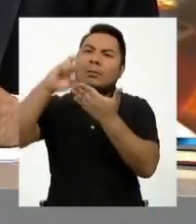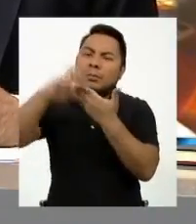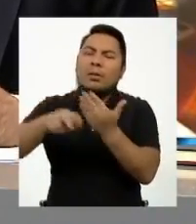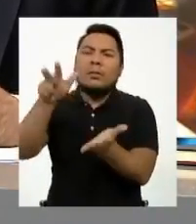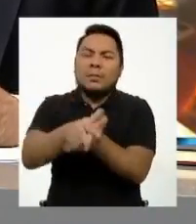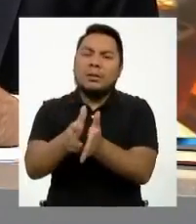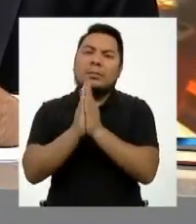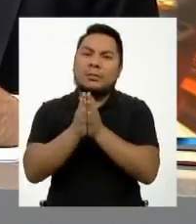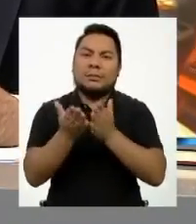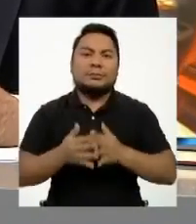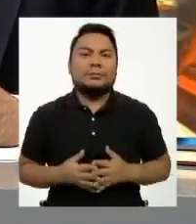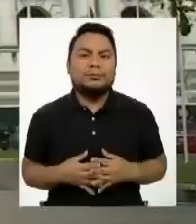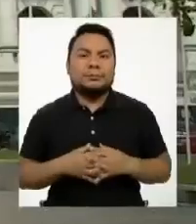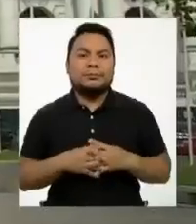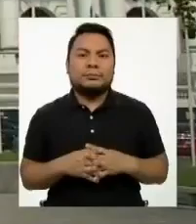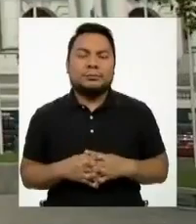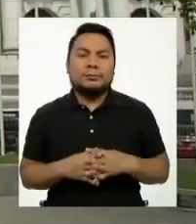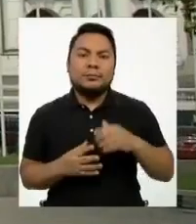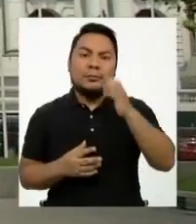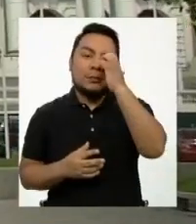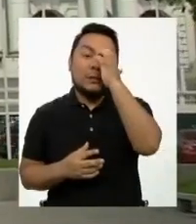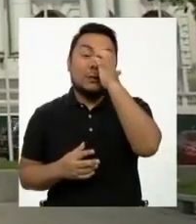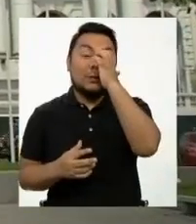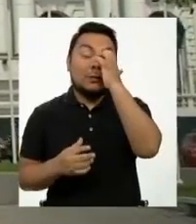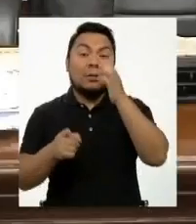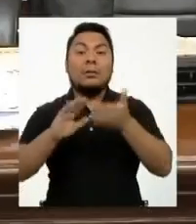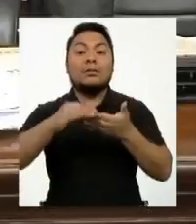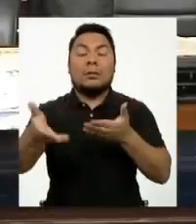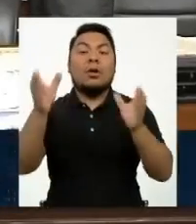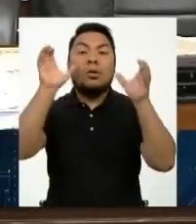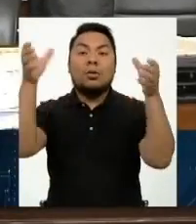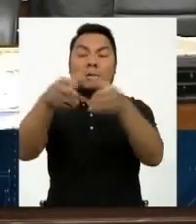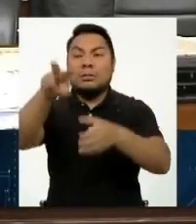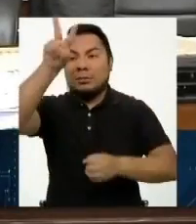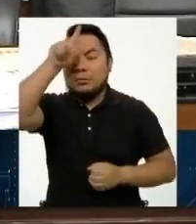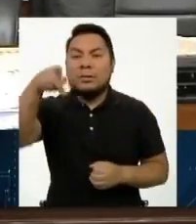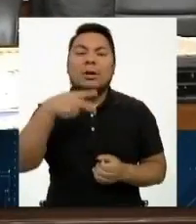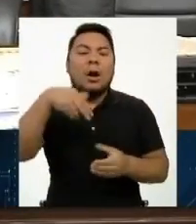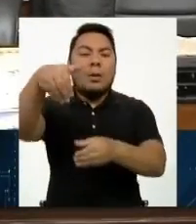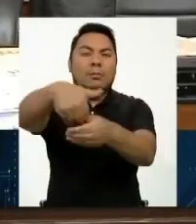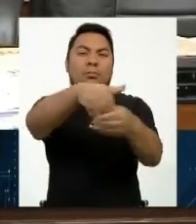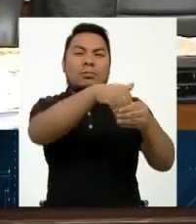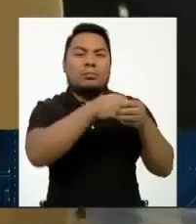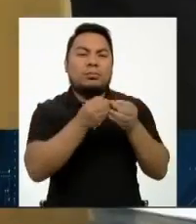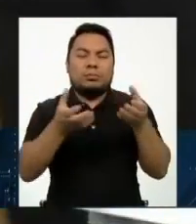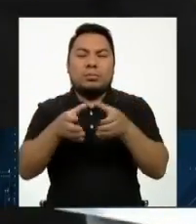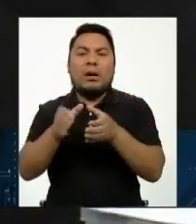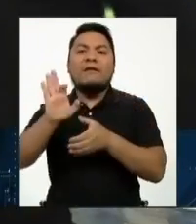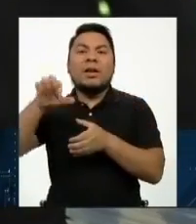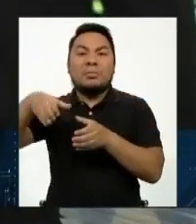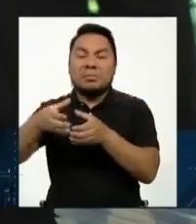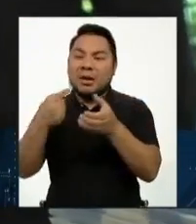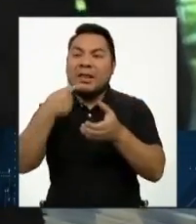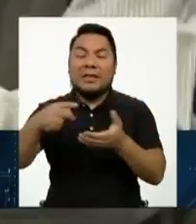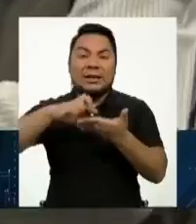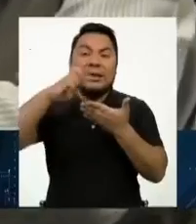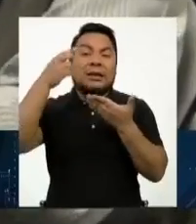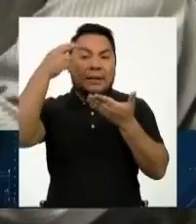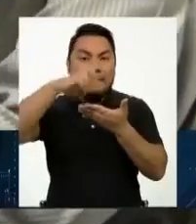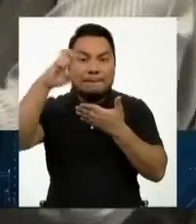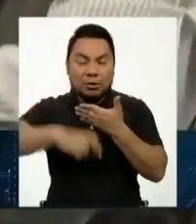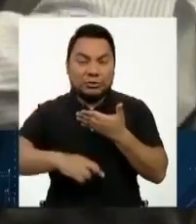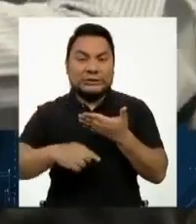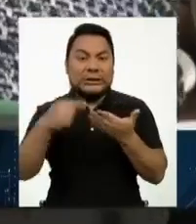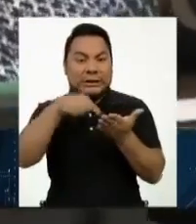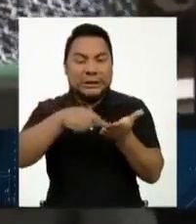demonizar al sector. Luego que el Congreso de la República, con los votos de la mayoría de Fuerza Popular, decidiera que el proyecto de ley